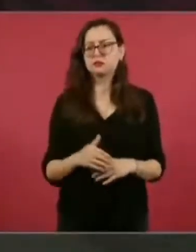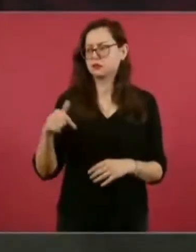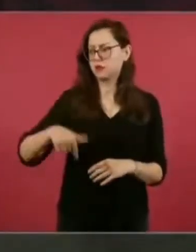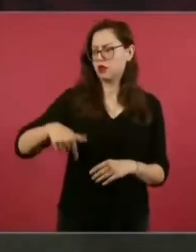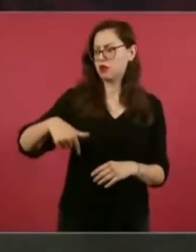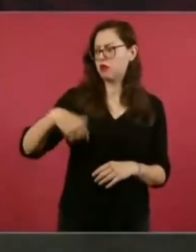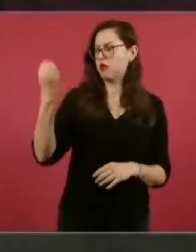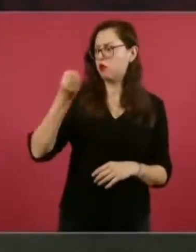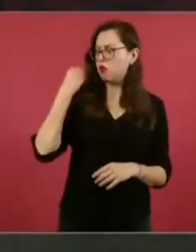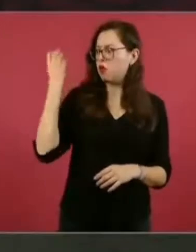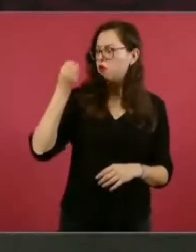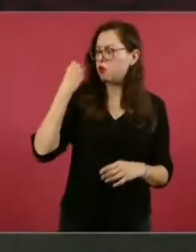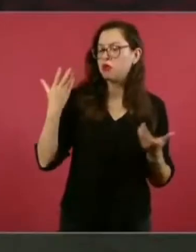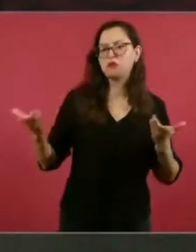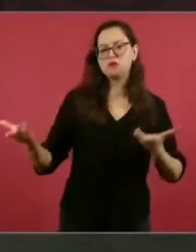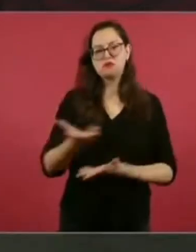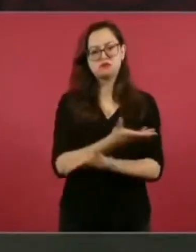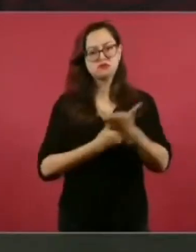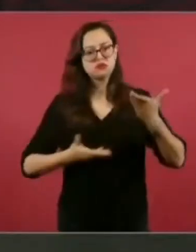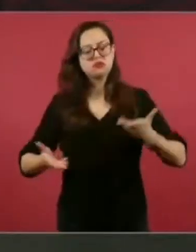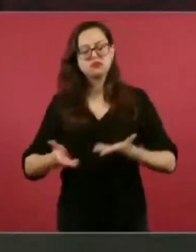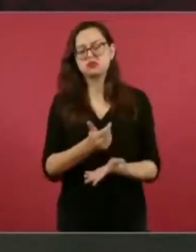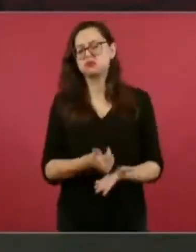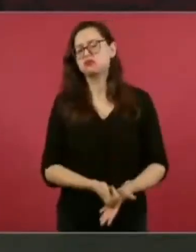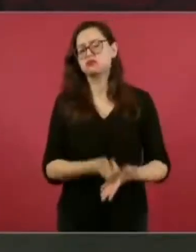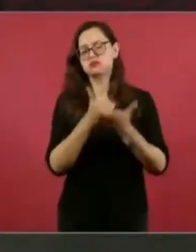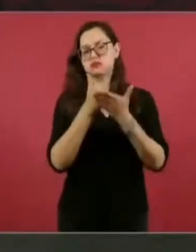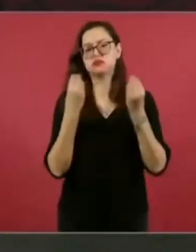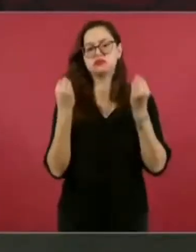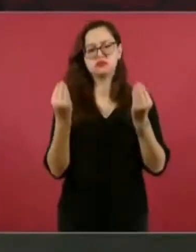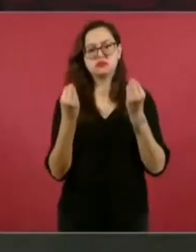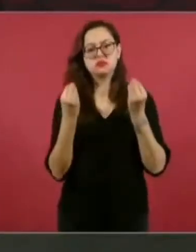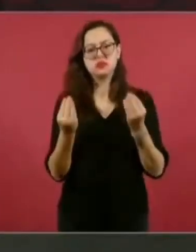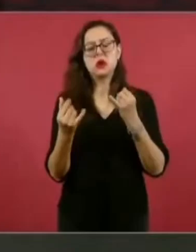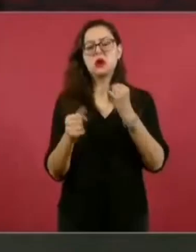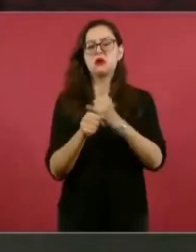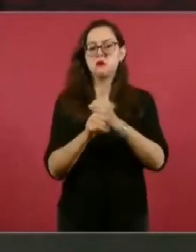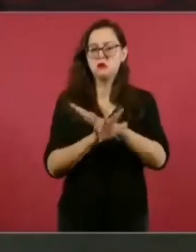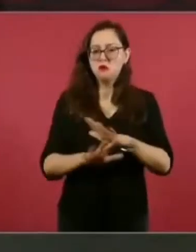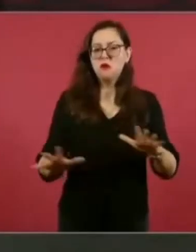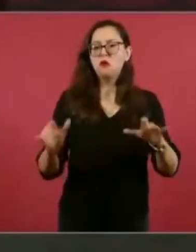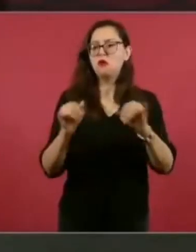conferencia, que podamos estar informando,